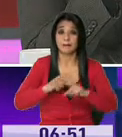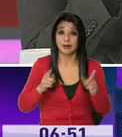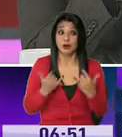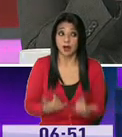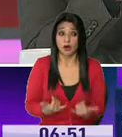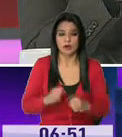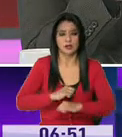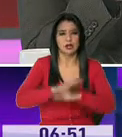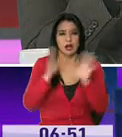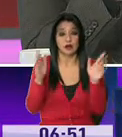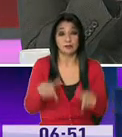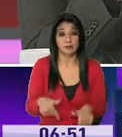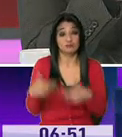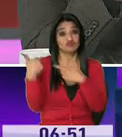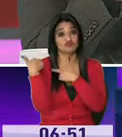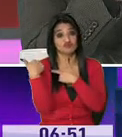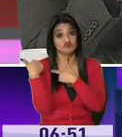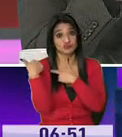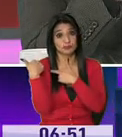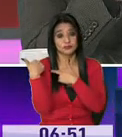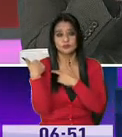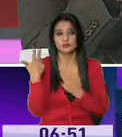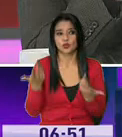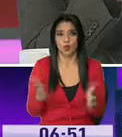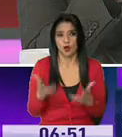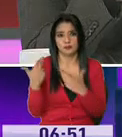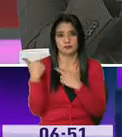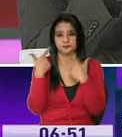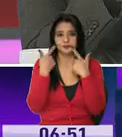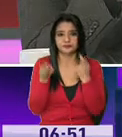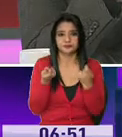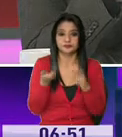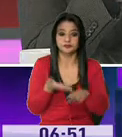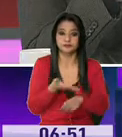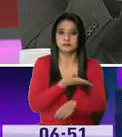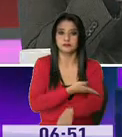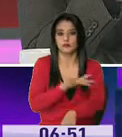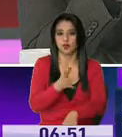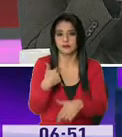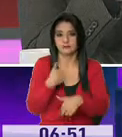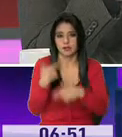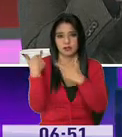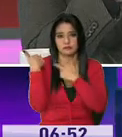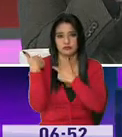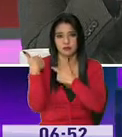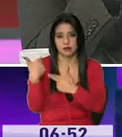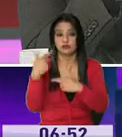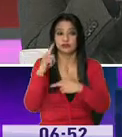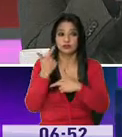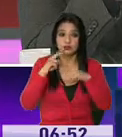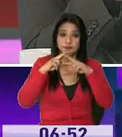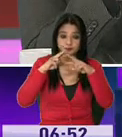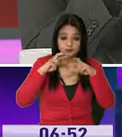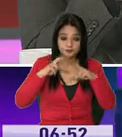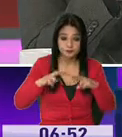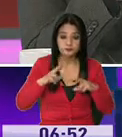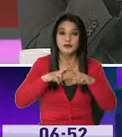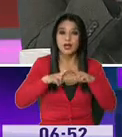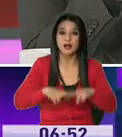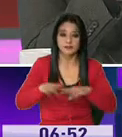que sí sabemos es que ya Fiscalía ha decidido formular los cargos, está solicitando la formulación de cargos, pero todavía no sabemos contra quién ni por qué